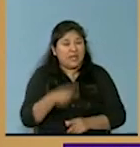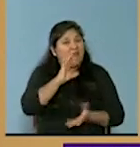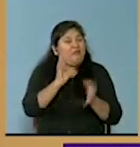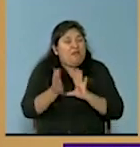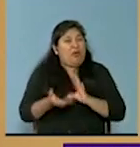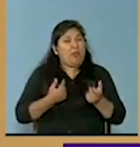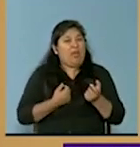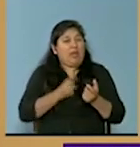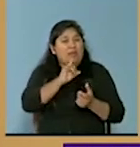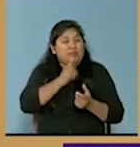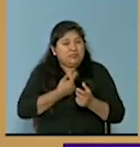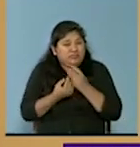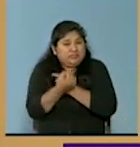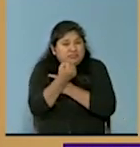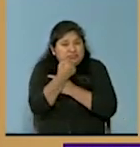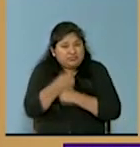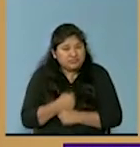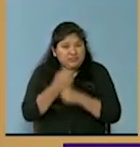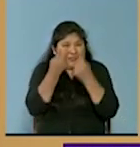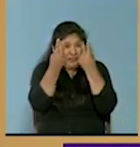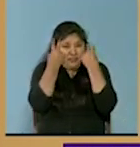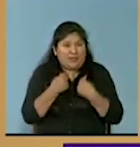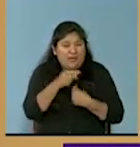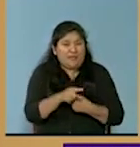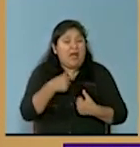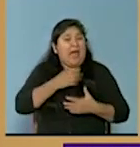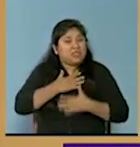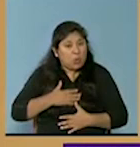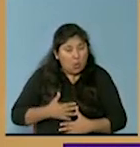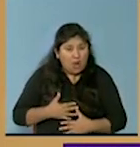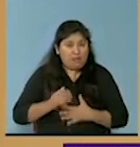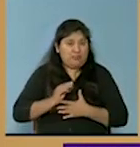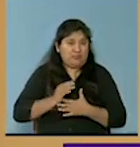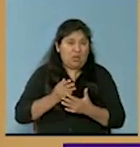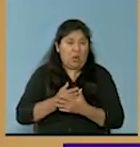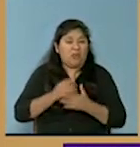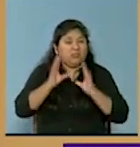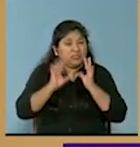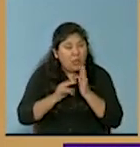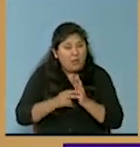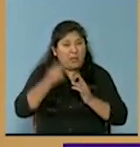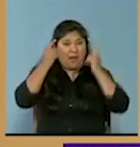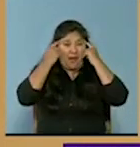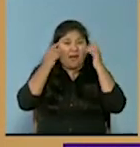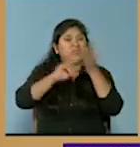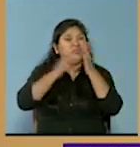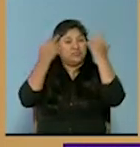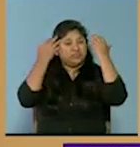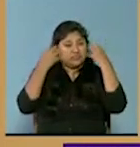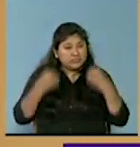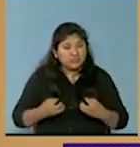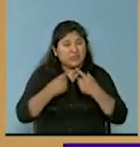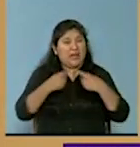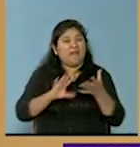capacidad física sino intelectual también en y se va deteriorando mucho más rápido